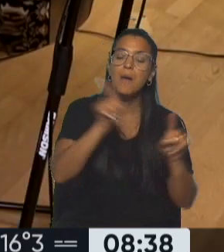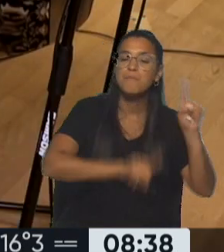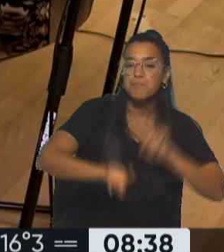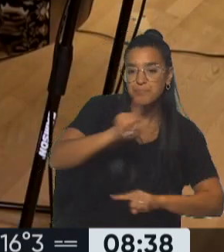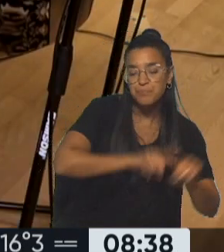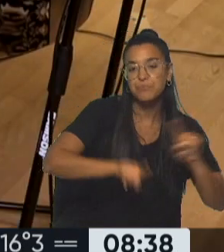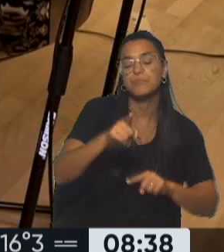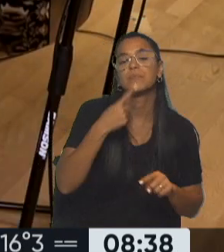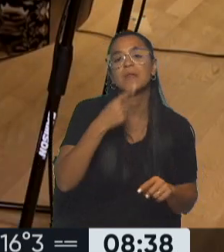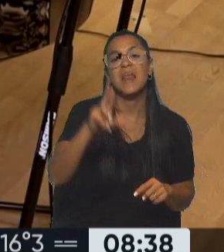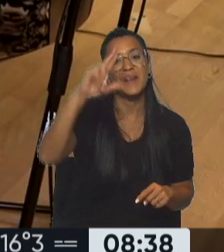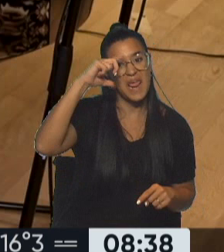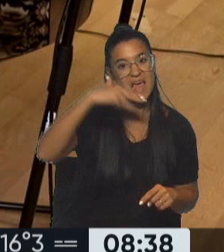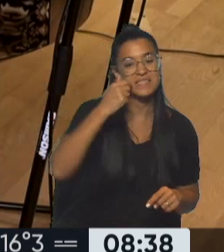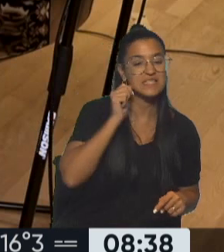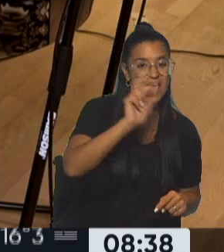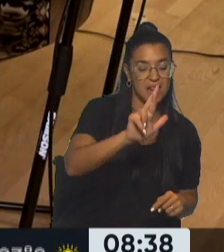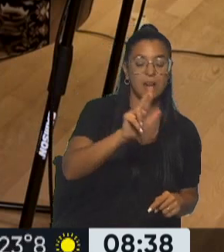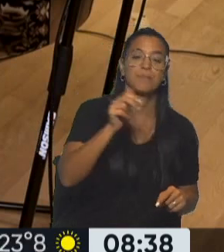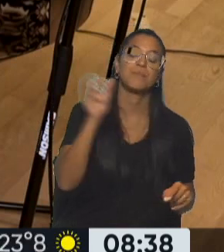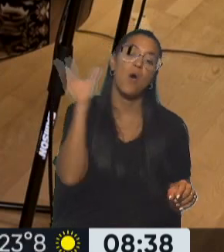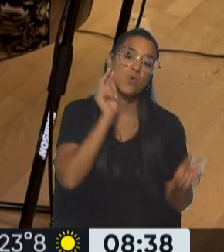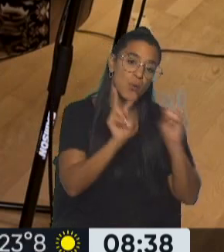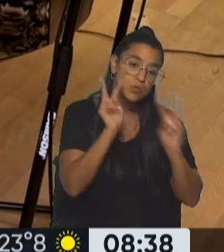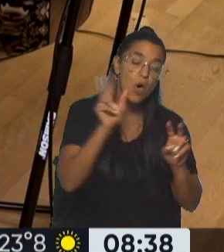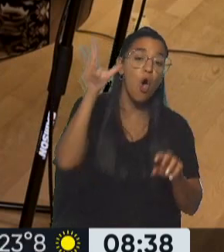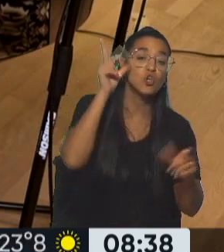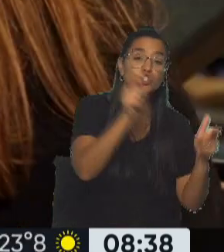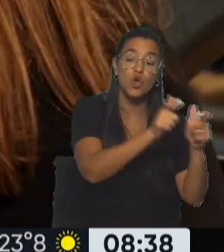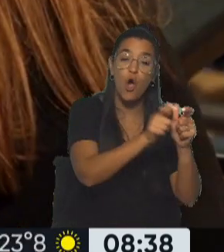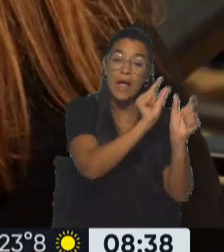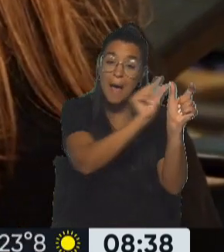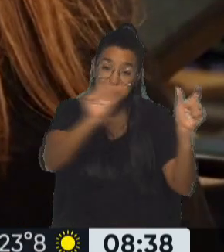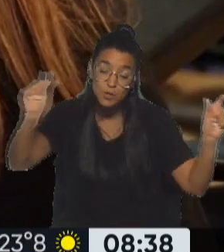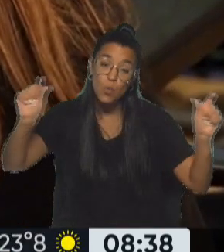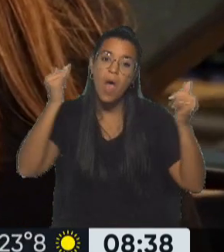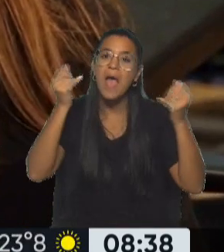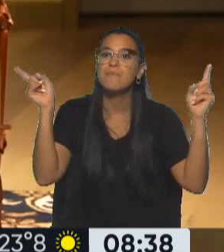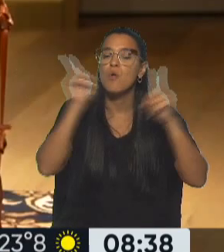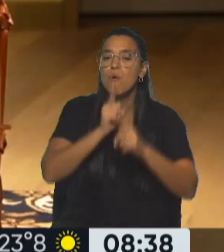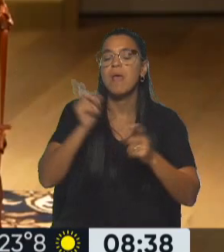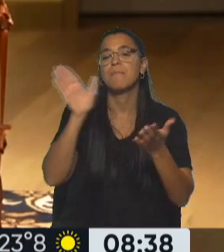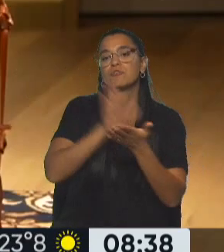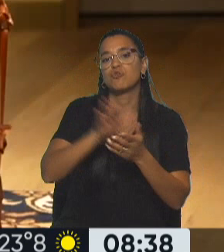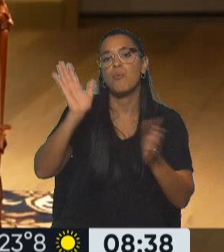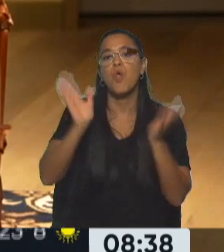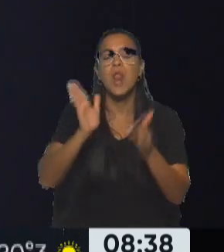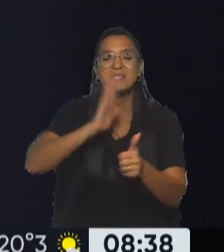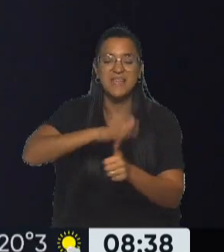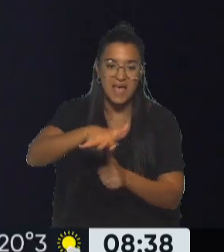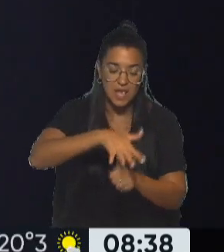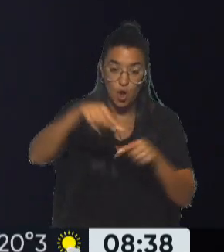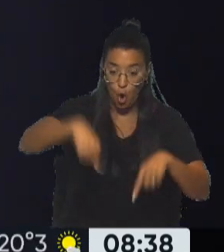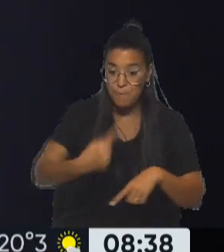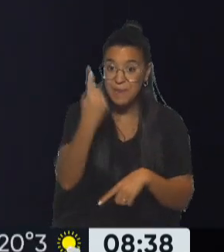de la iniciativa Renacer Audiovisual, y es una saga de 8 capítulos en los que se abordan casos emblemáticos de violencia de género. El primer capítulo